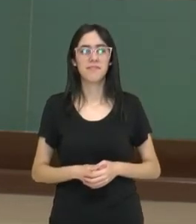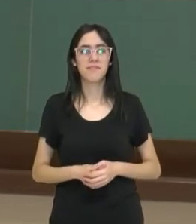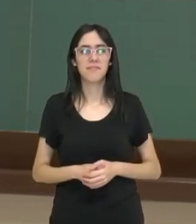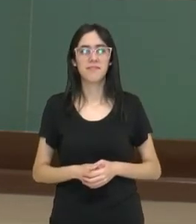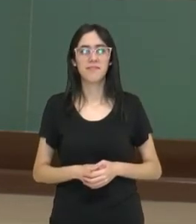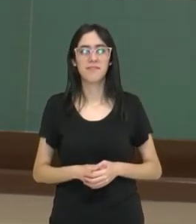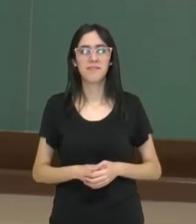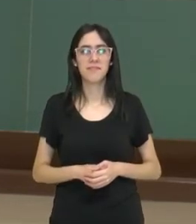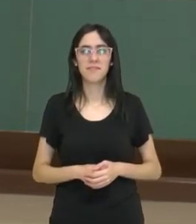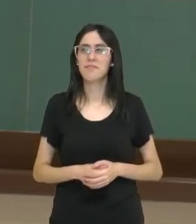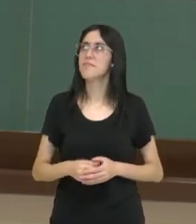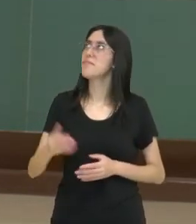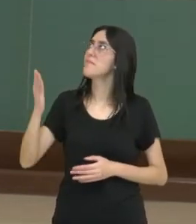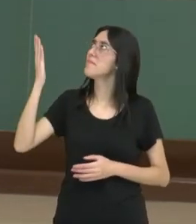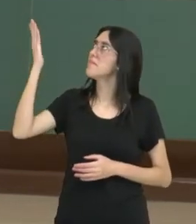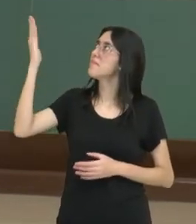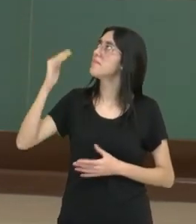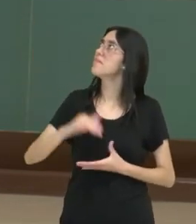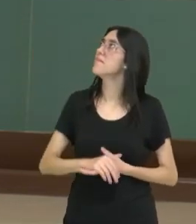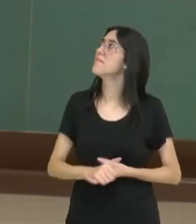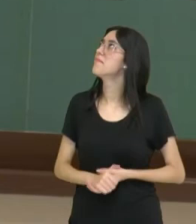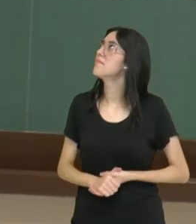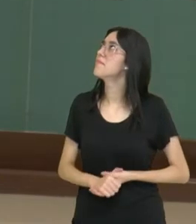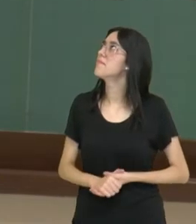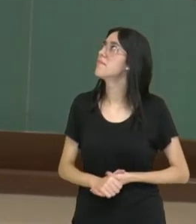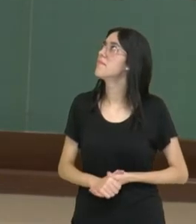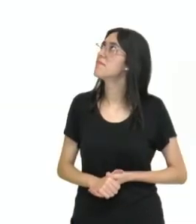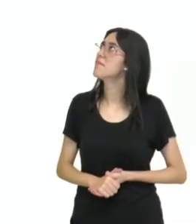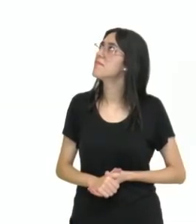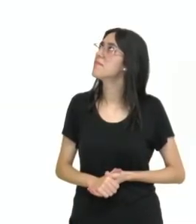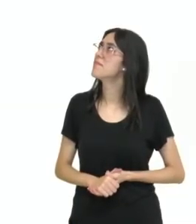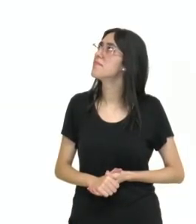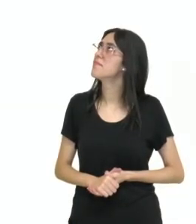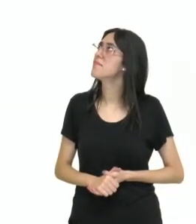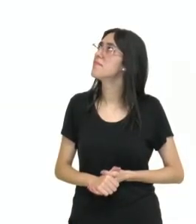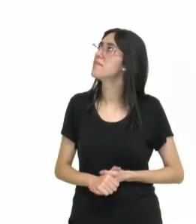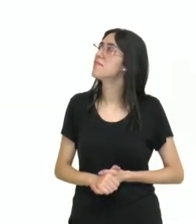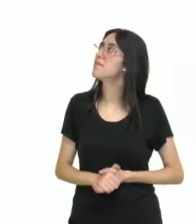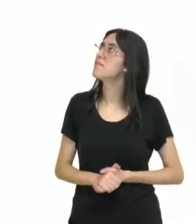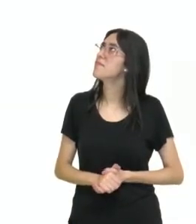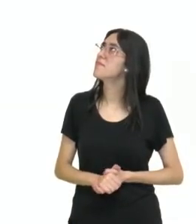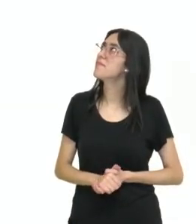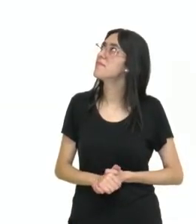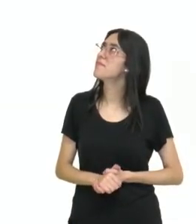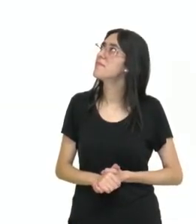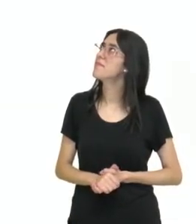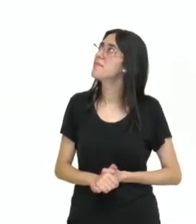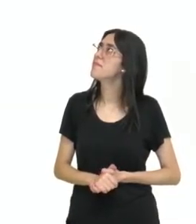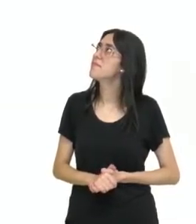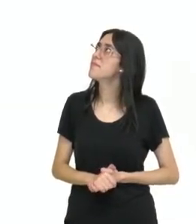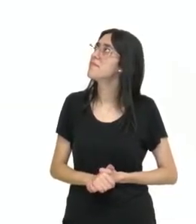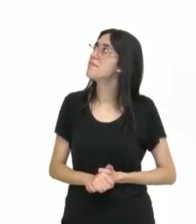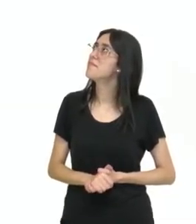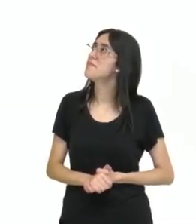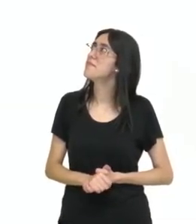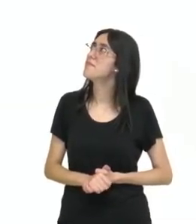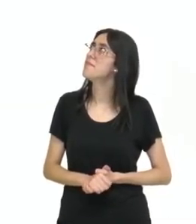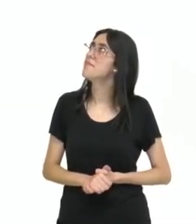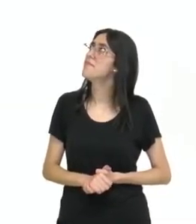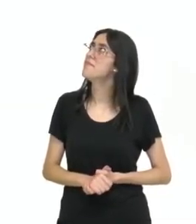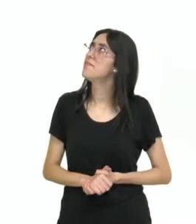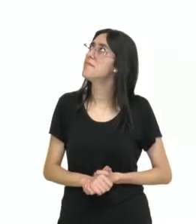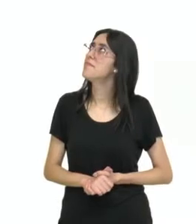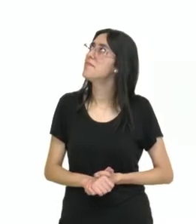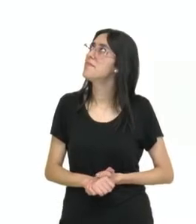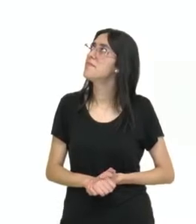Bueno, como los españoles son vistos por los italianos, nosotros también hablamos fuertes, también somos ruidosos. ¿Qué hay